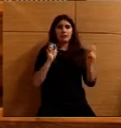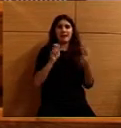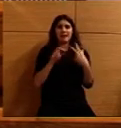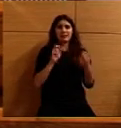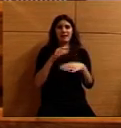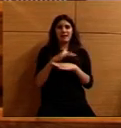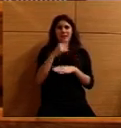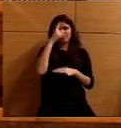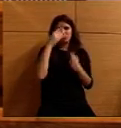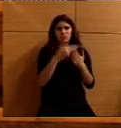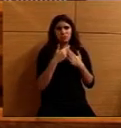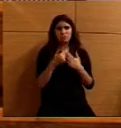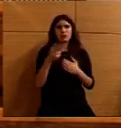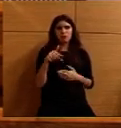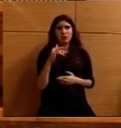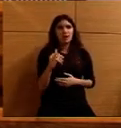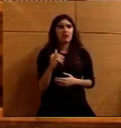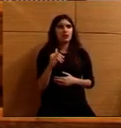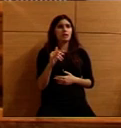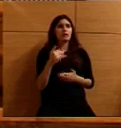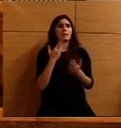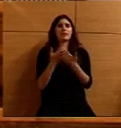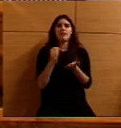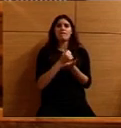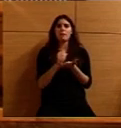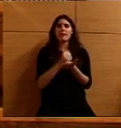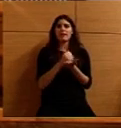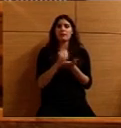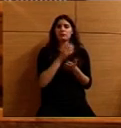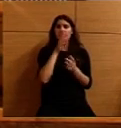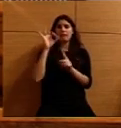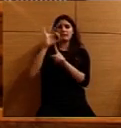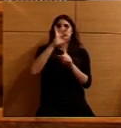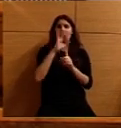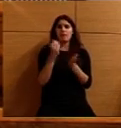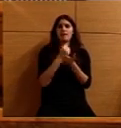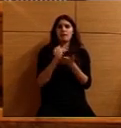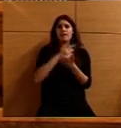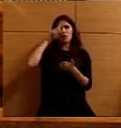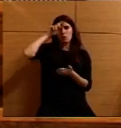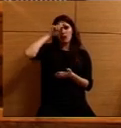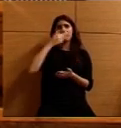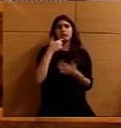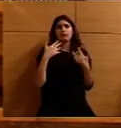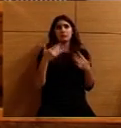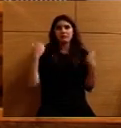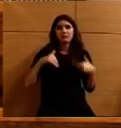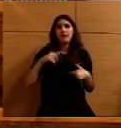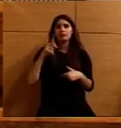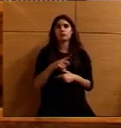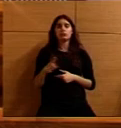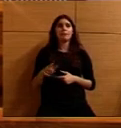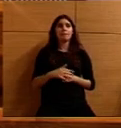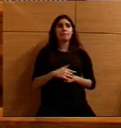carreteras, creo que había también un estudio que pedían las farmacias para la señalización de las farmacias rurales, si está ya en marcha o no está en